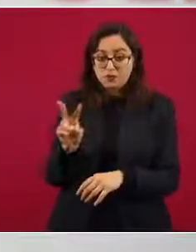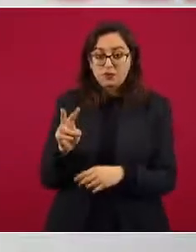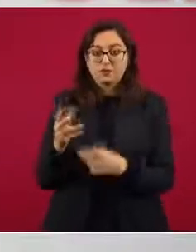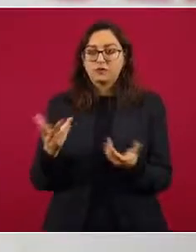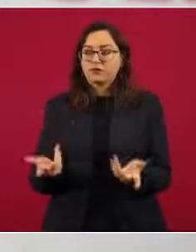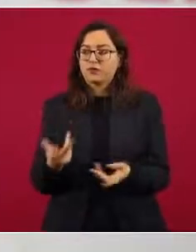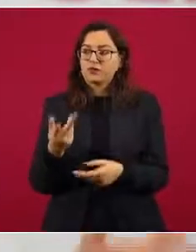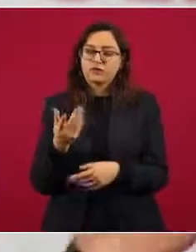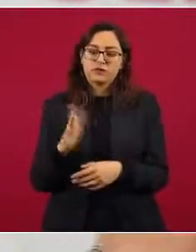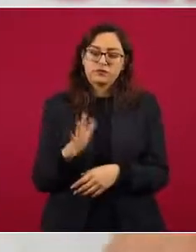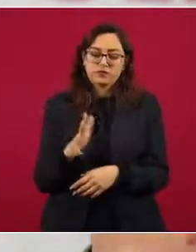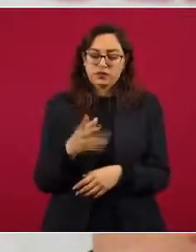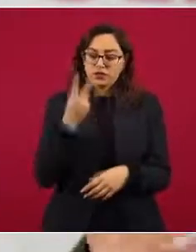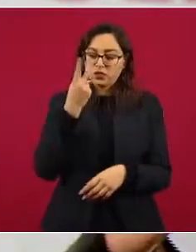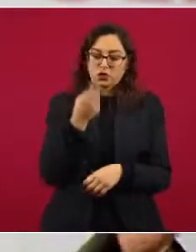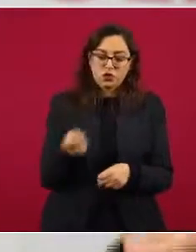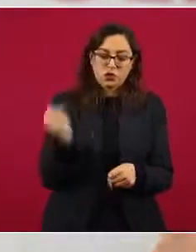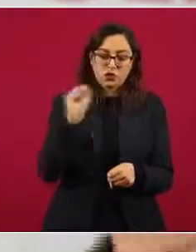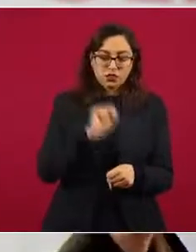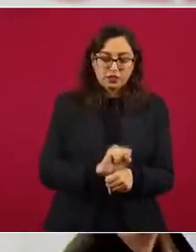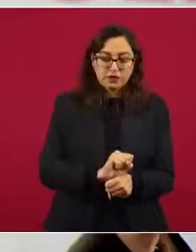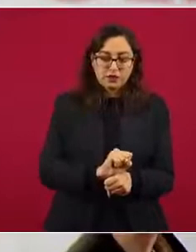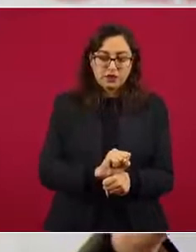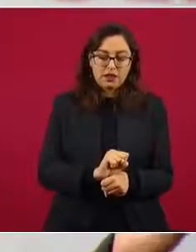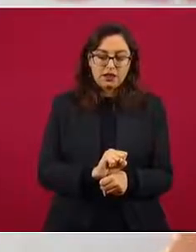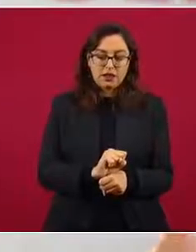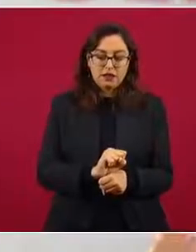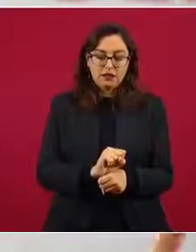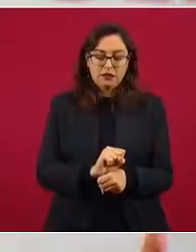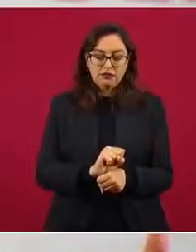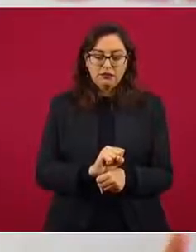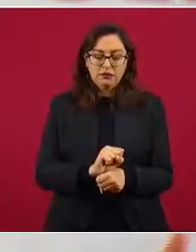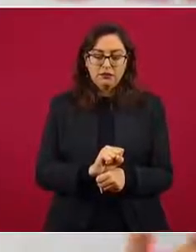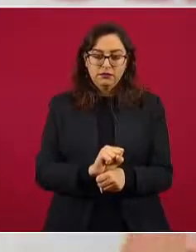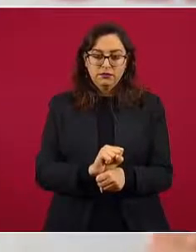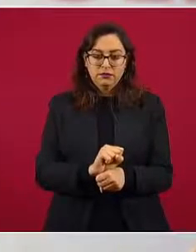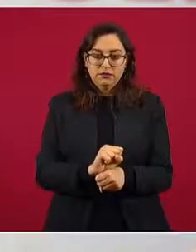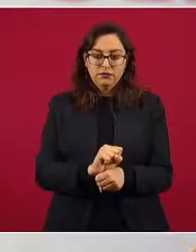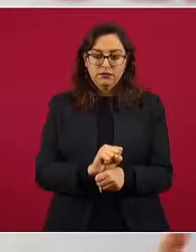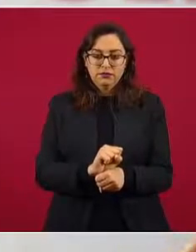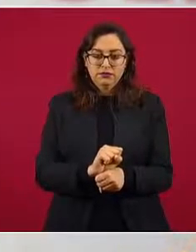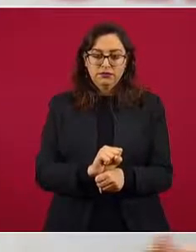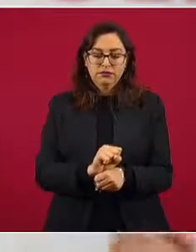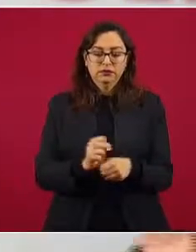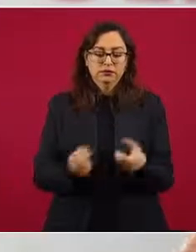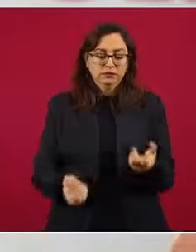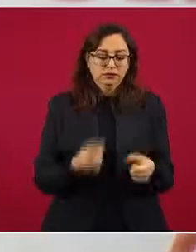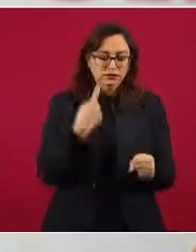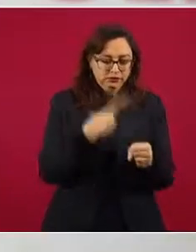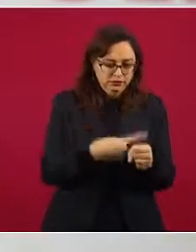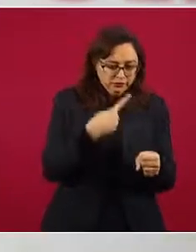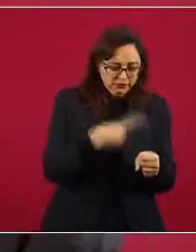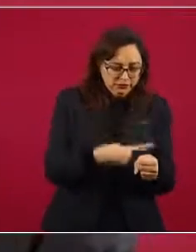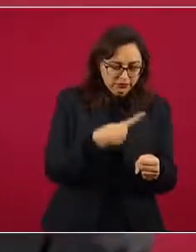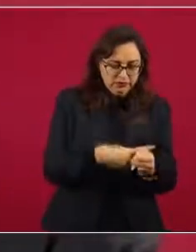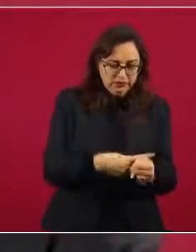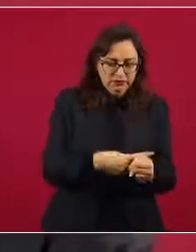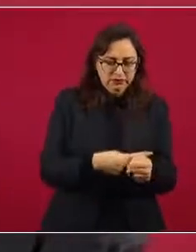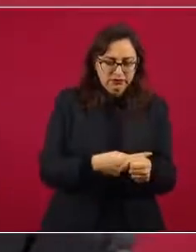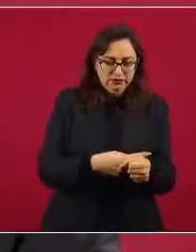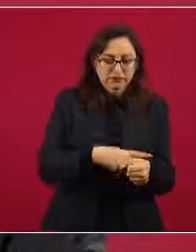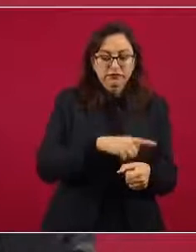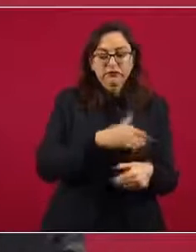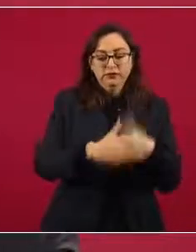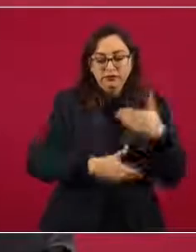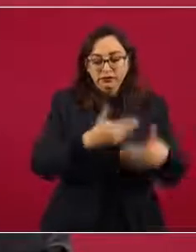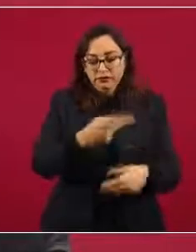aproximadamente 2 semanas entre lo que ocurre con la tendencia de aparición de nuevos casos, de incidencia, y lo que ocurre con